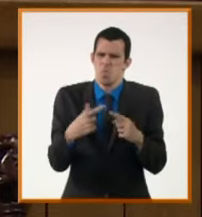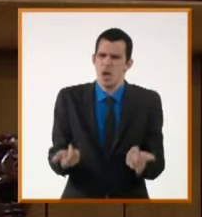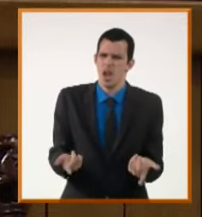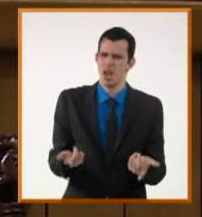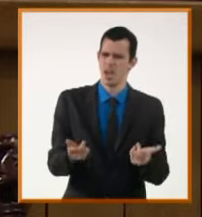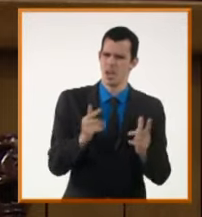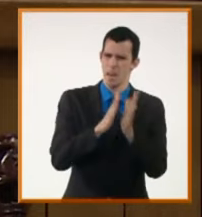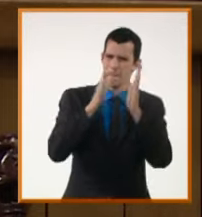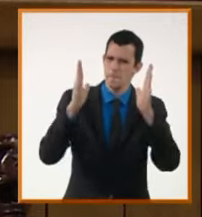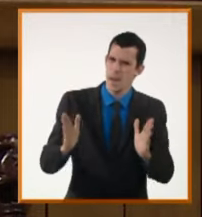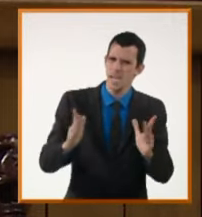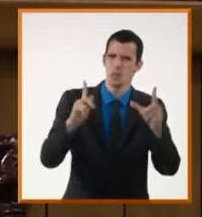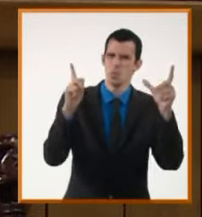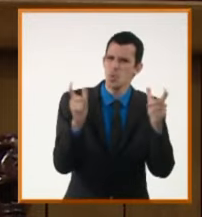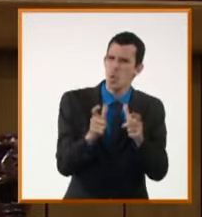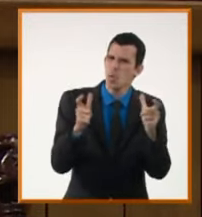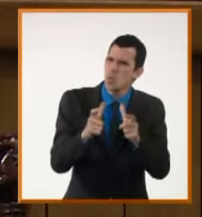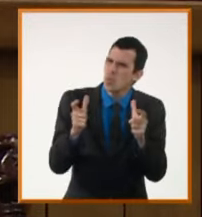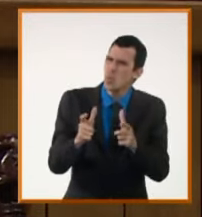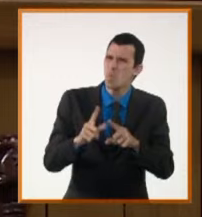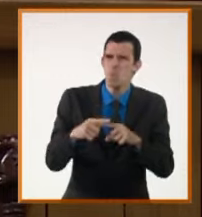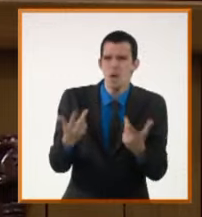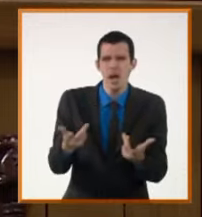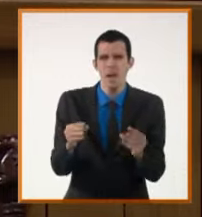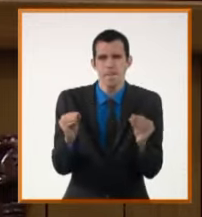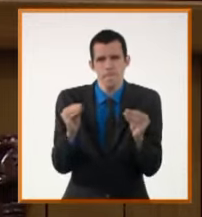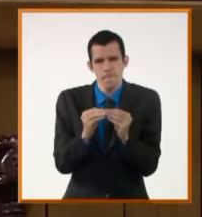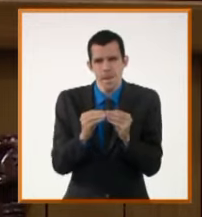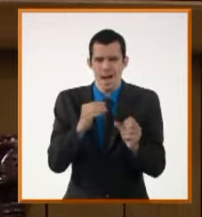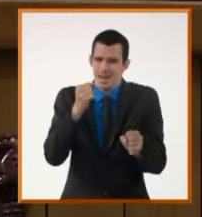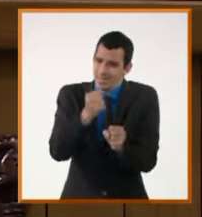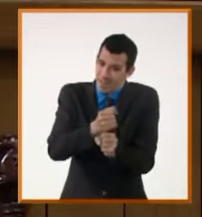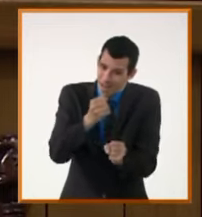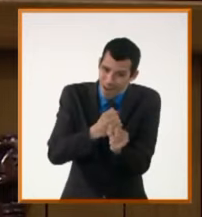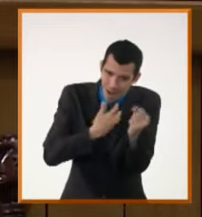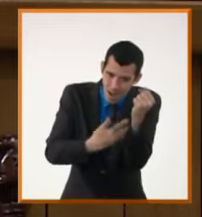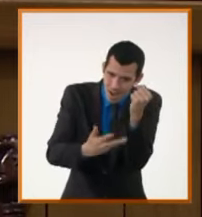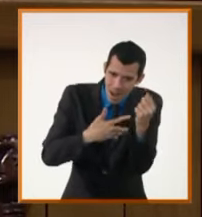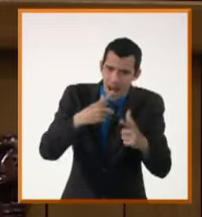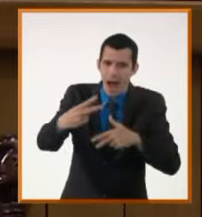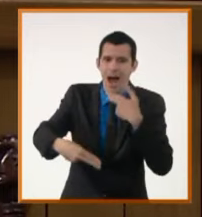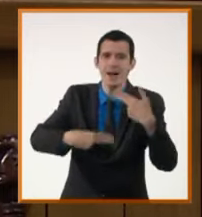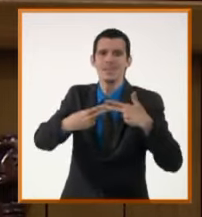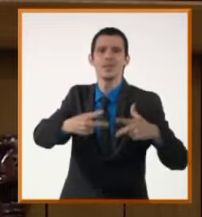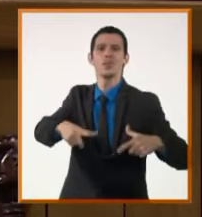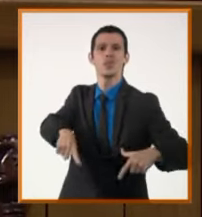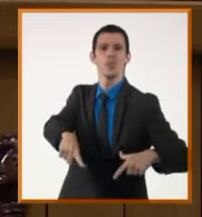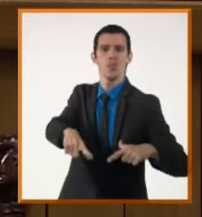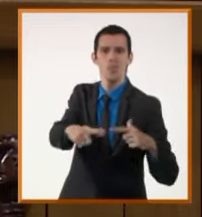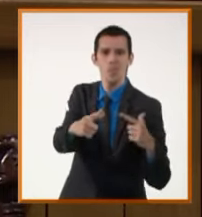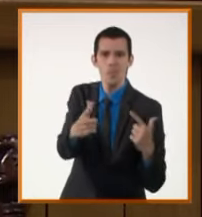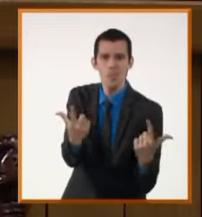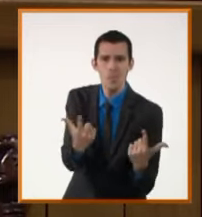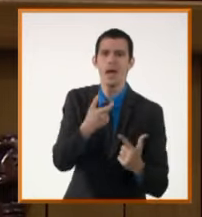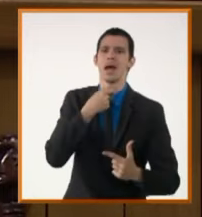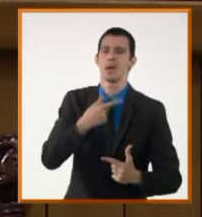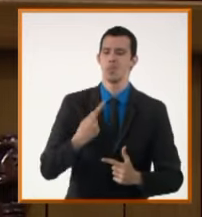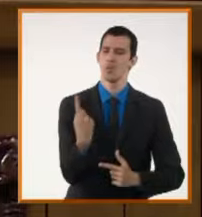Hablamos que hay que fortalecer el municipio y mandamos buscar varias veces a la semana a los dirigentes del municipio de la capital